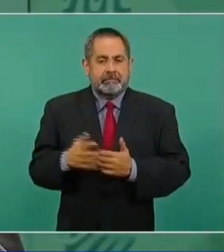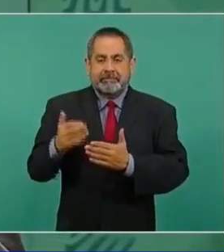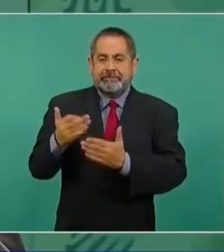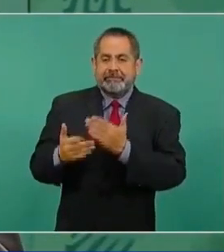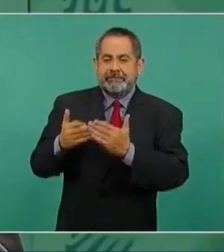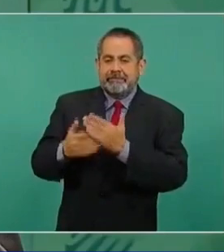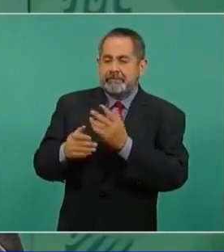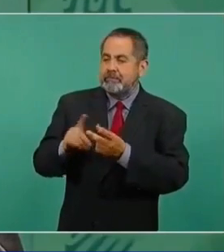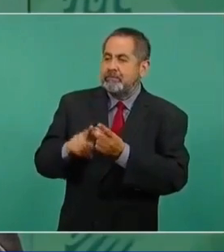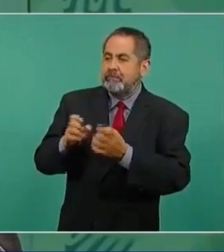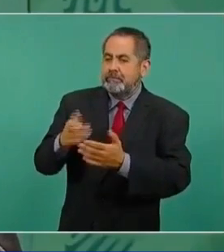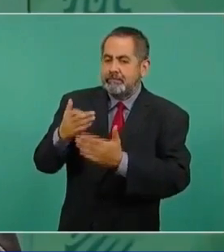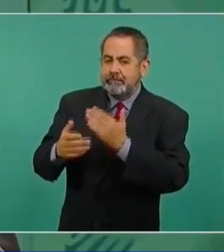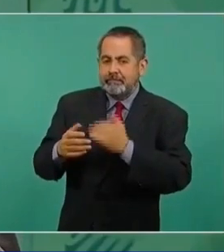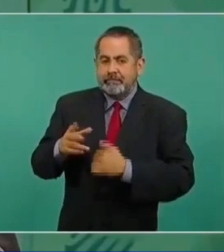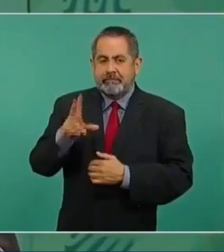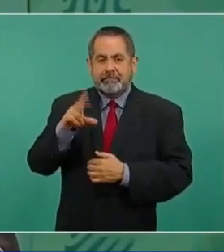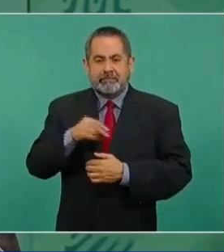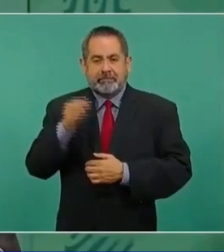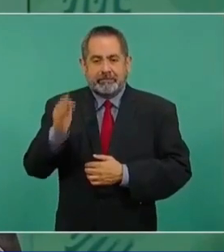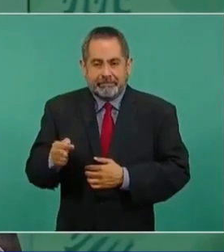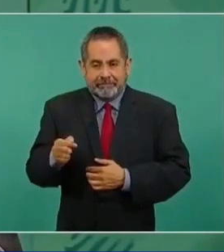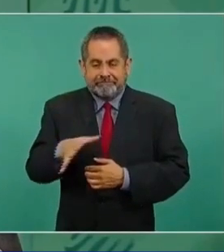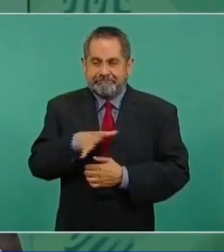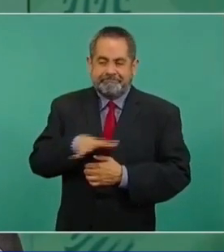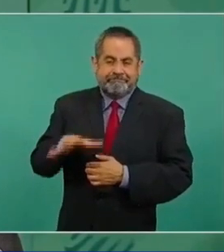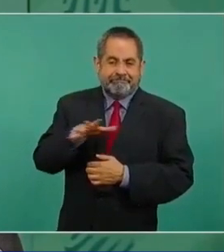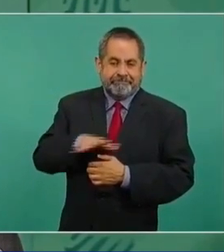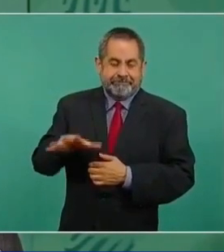falta, que no acepta.